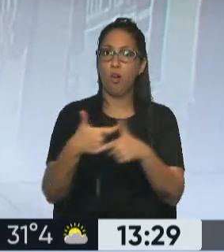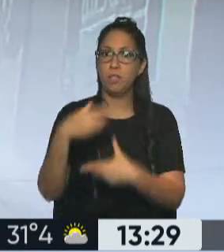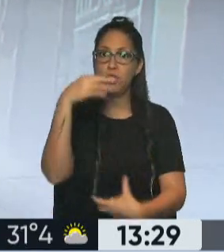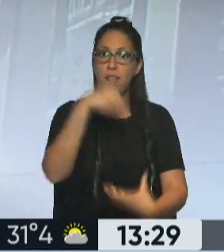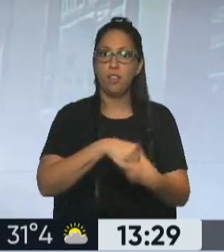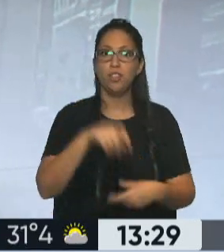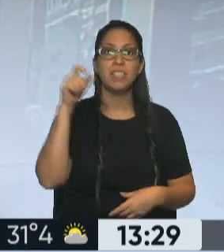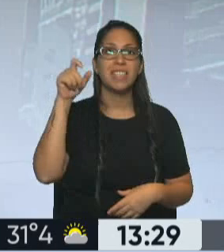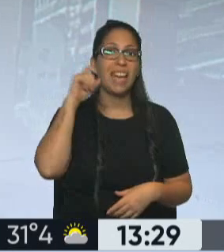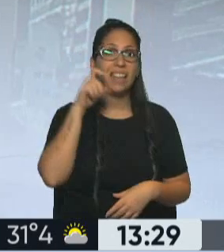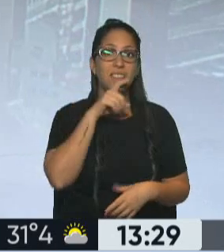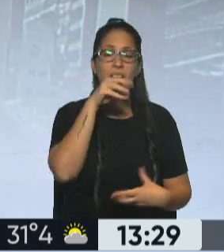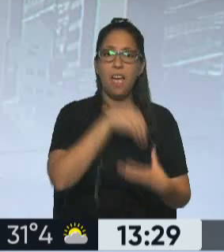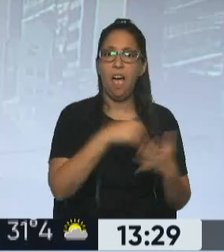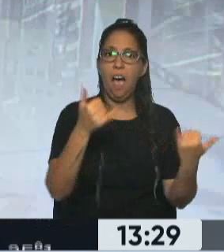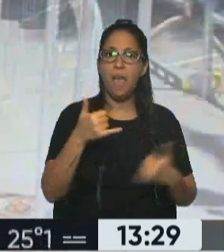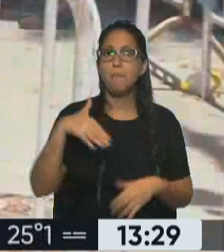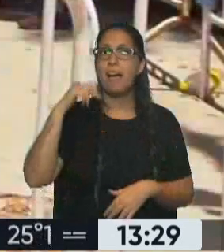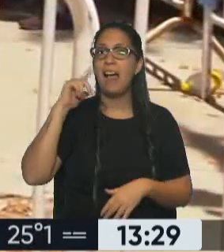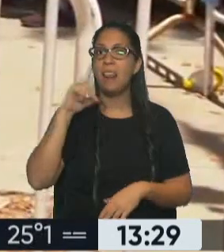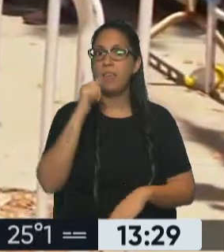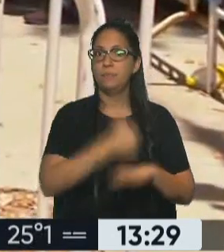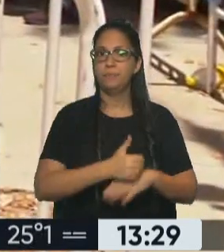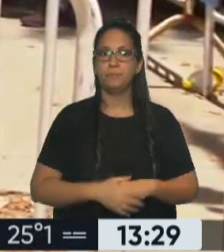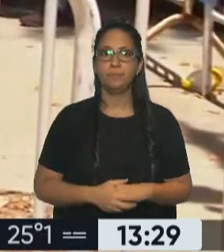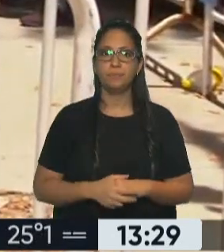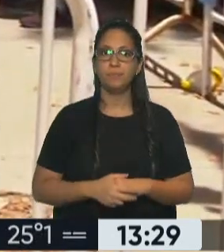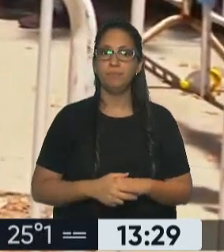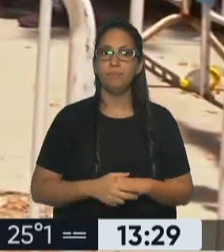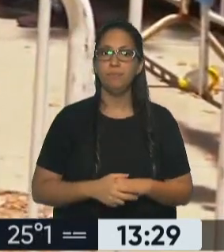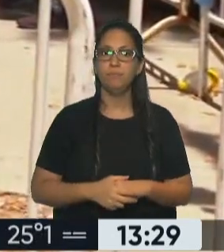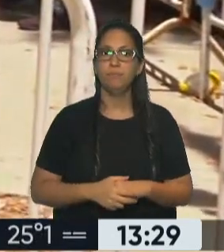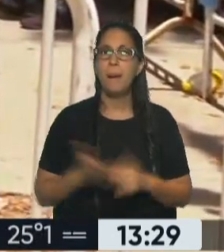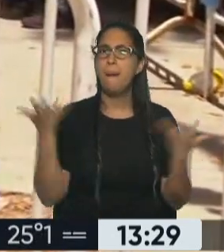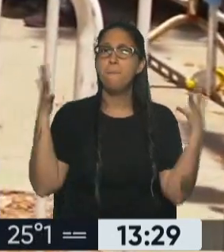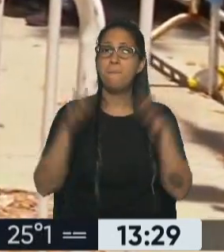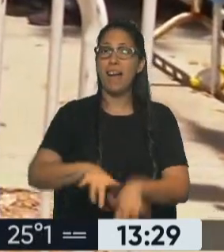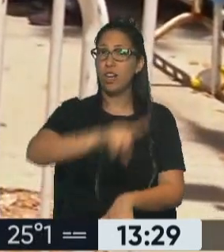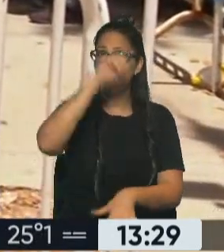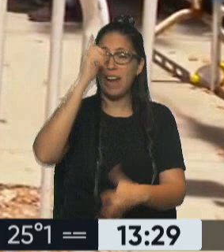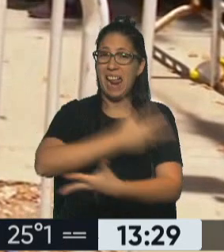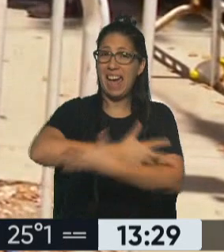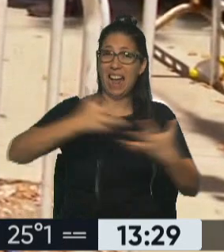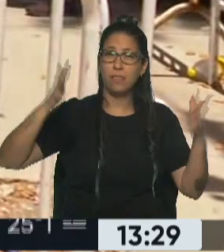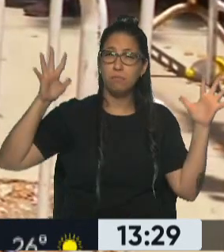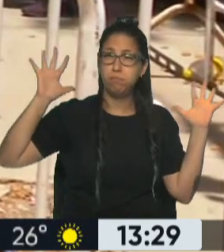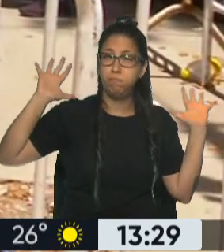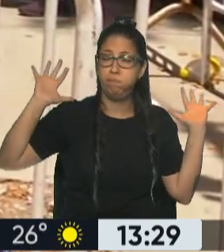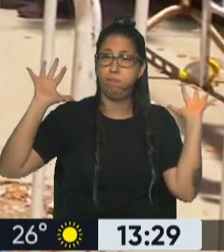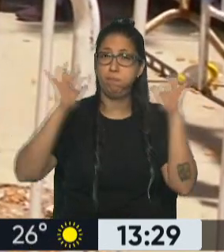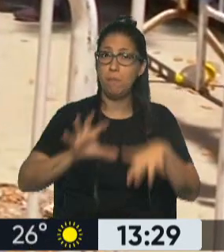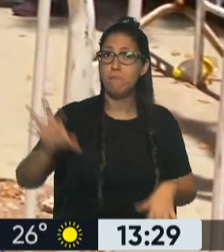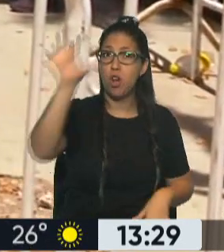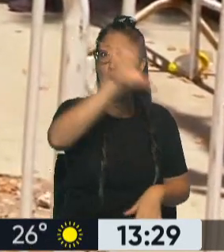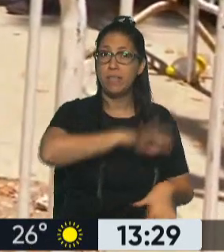sede de la Central Obrera y allí está Magalí Arendt. Construir un gran paro nacional y que se movilicen todas las